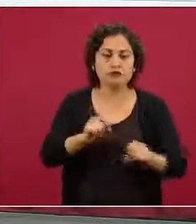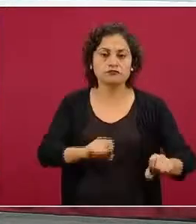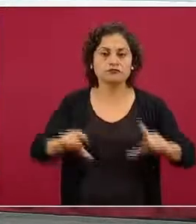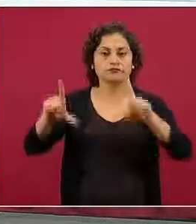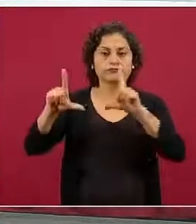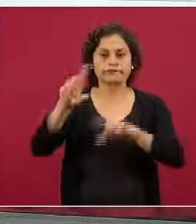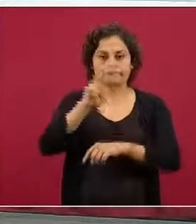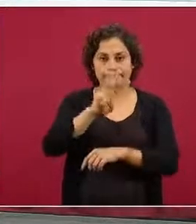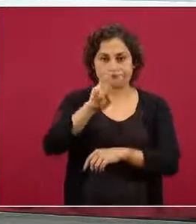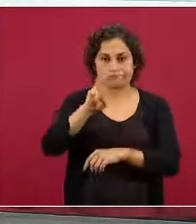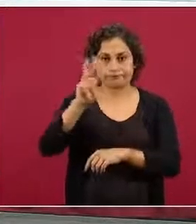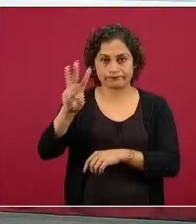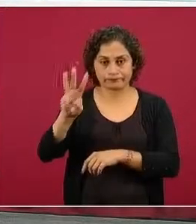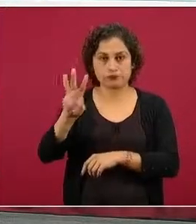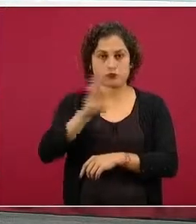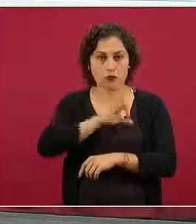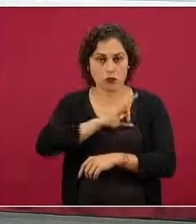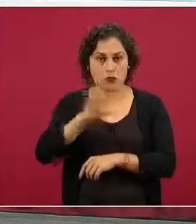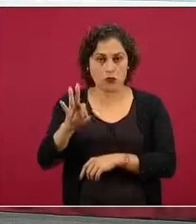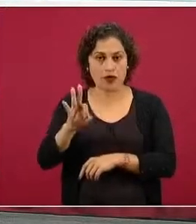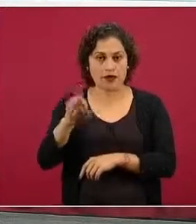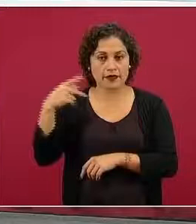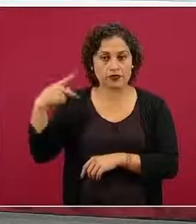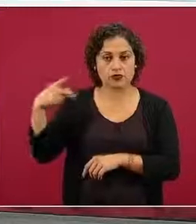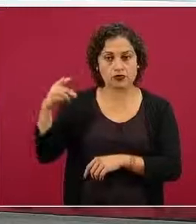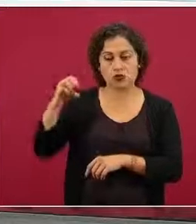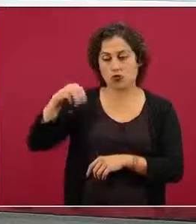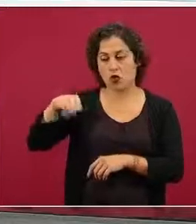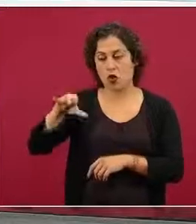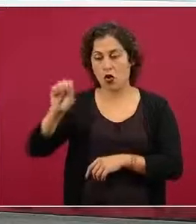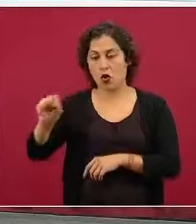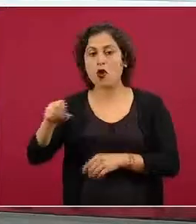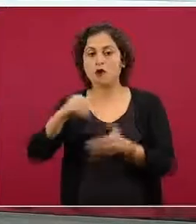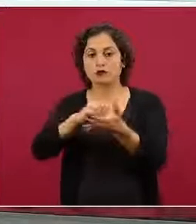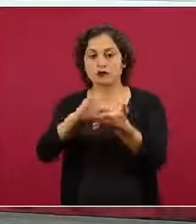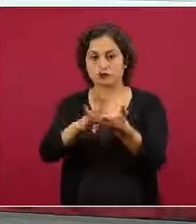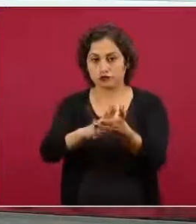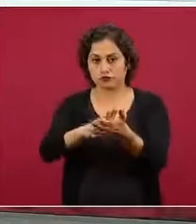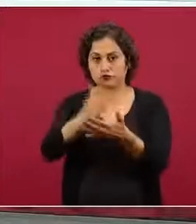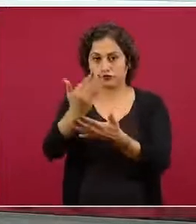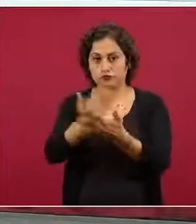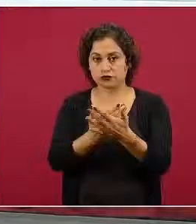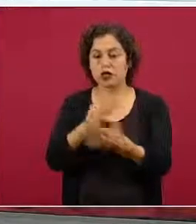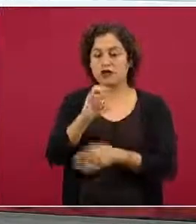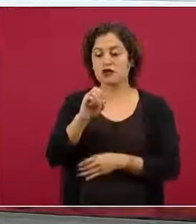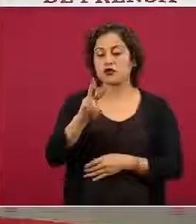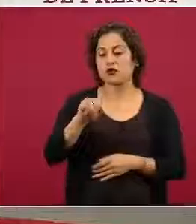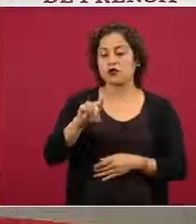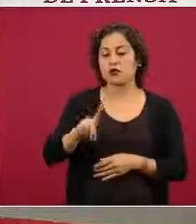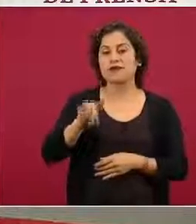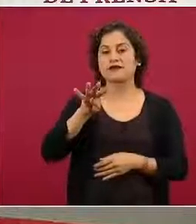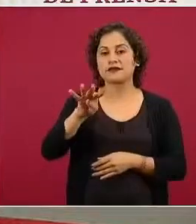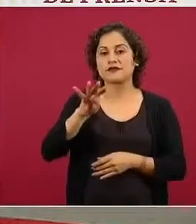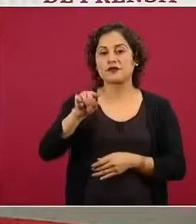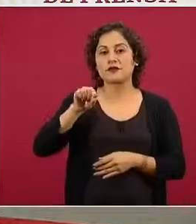línea en el sitio de la Organización Mundial de la Salud. Es